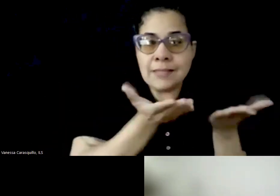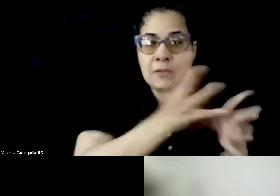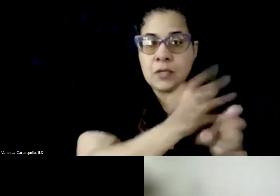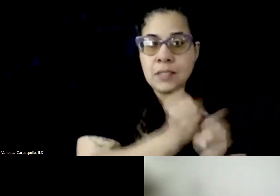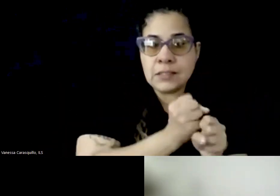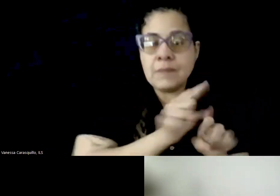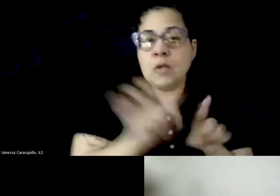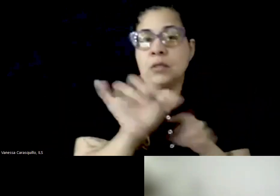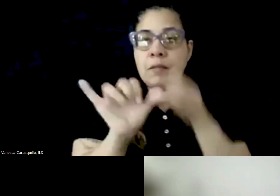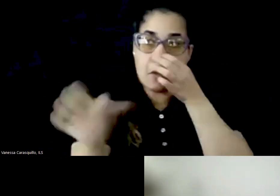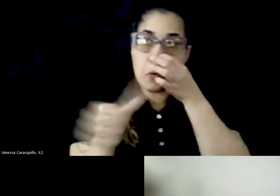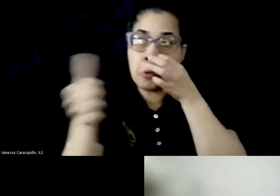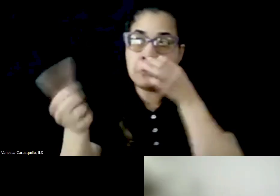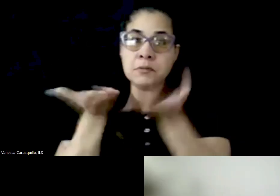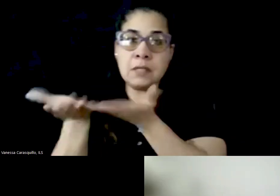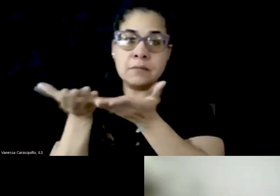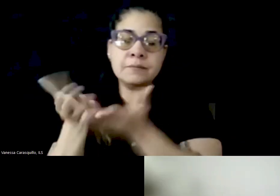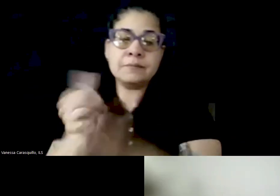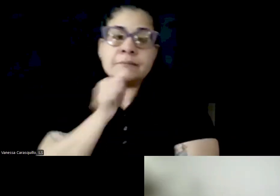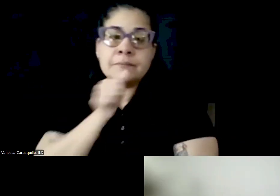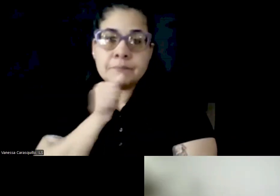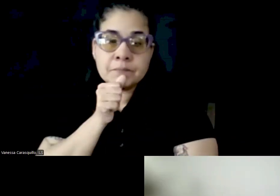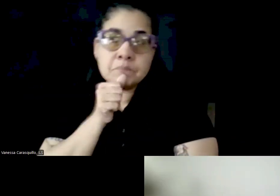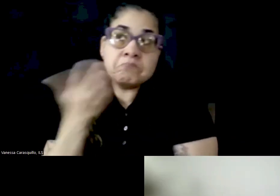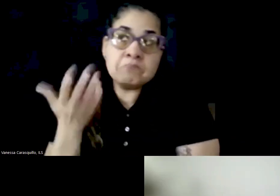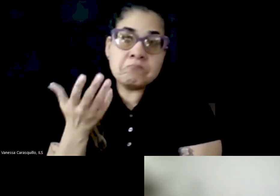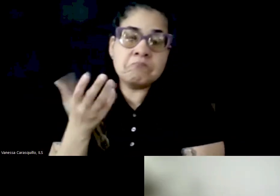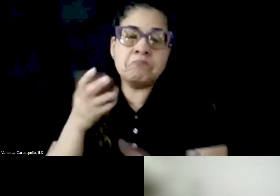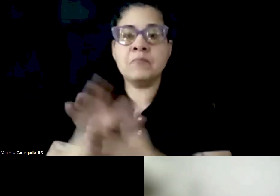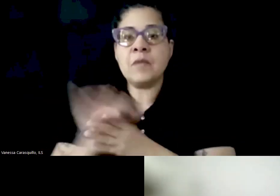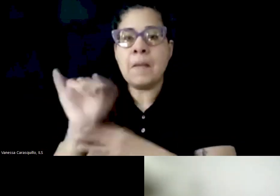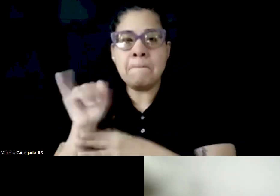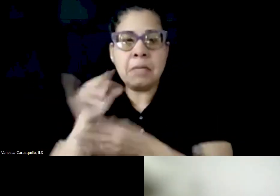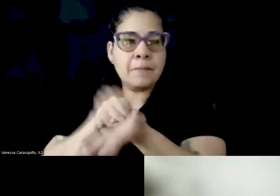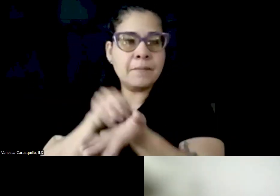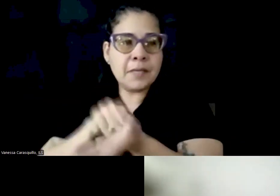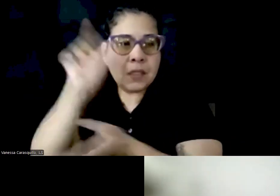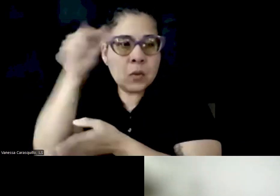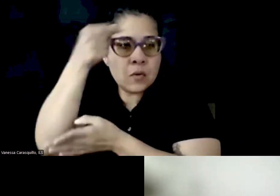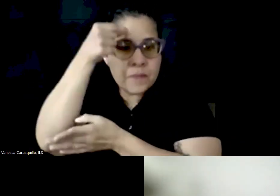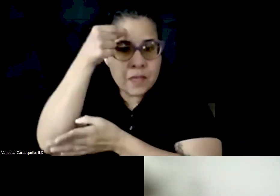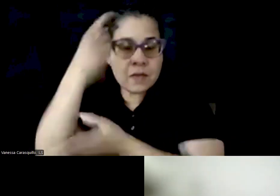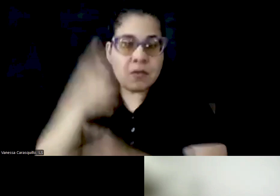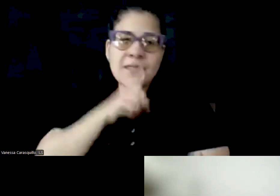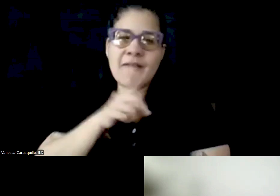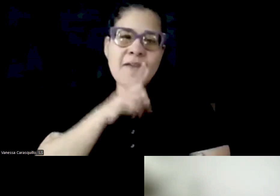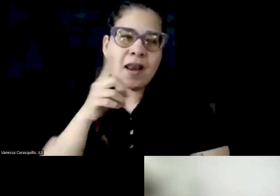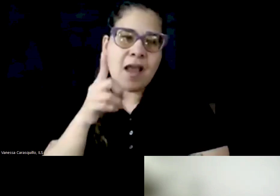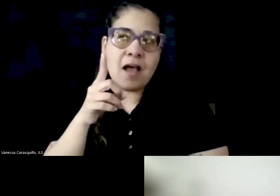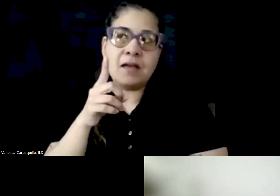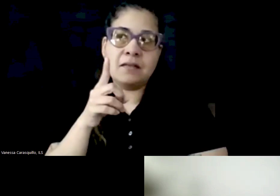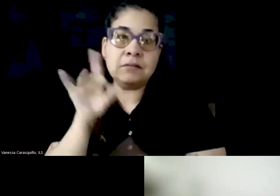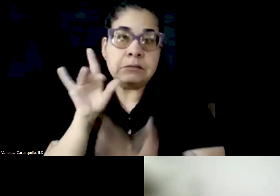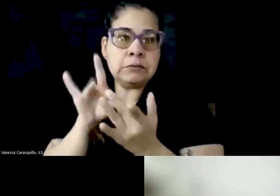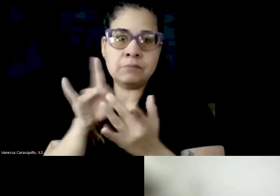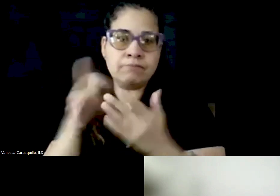otros servicios privados a través del plan del gobierno, etc. No hay verdaderamente una conexión en esto. Y